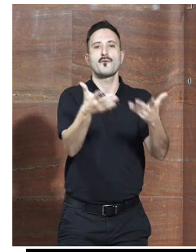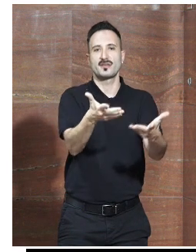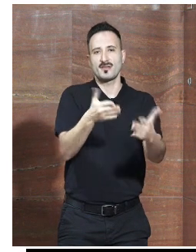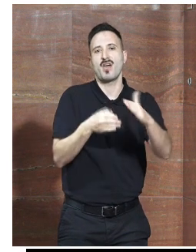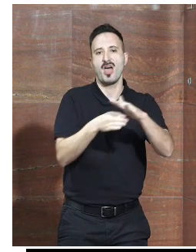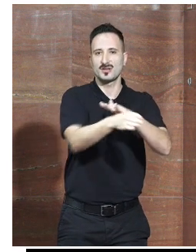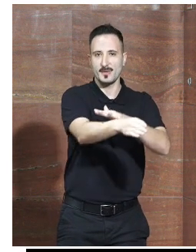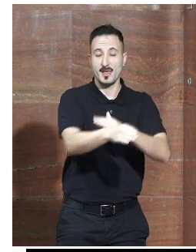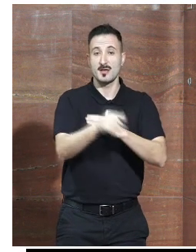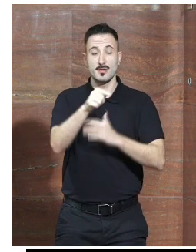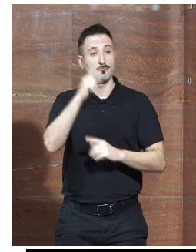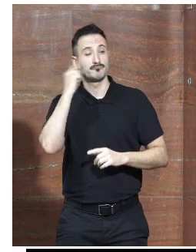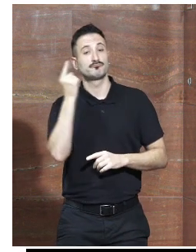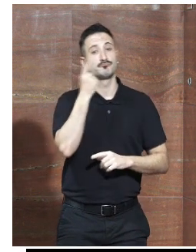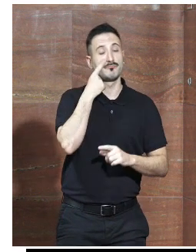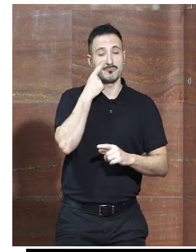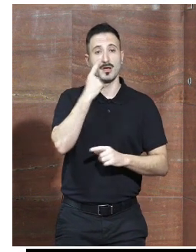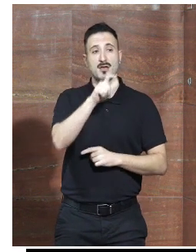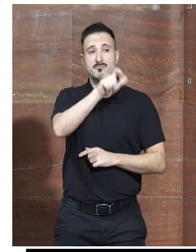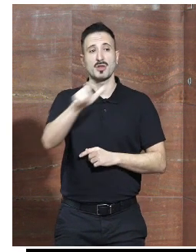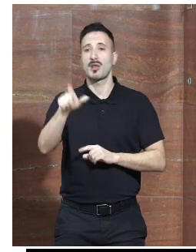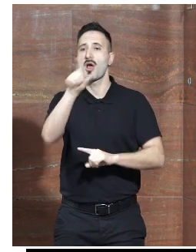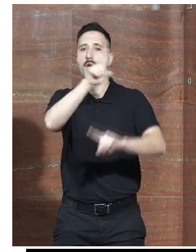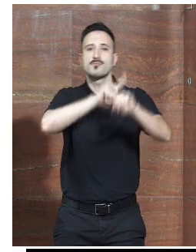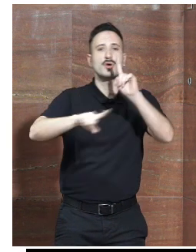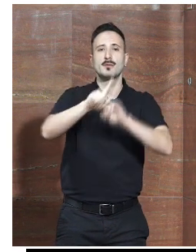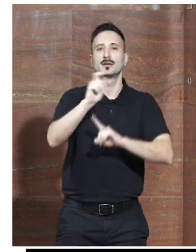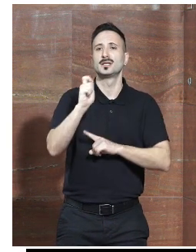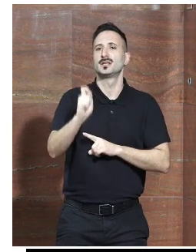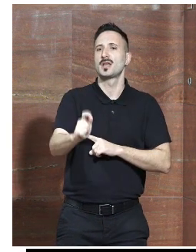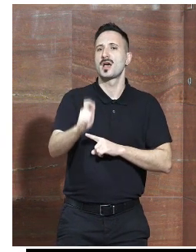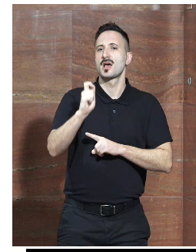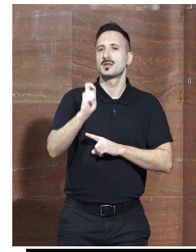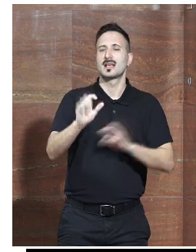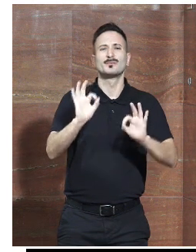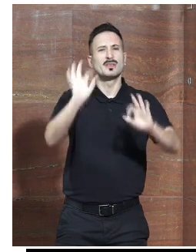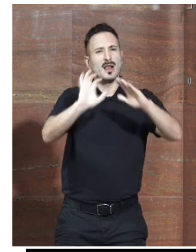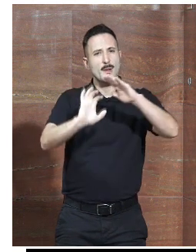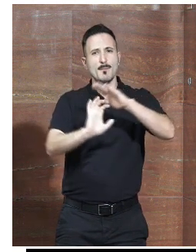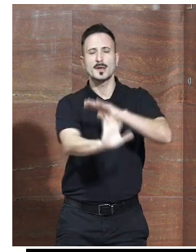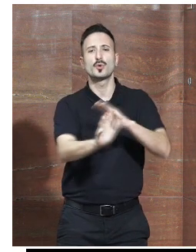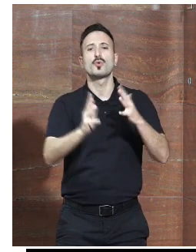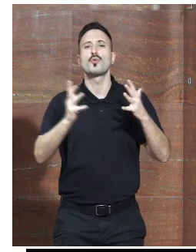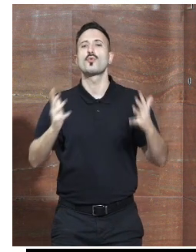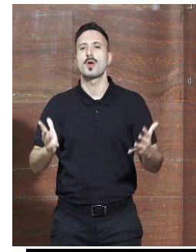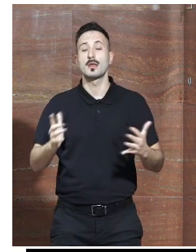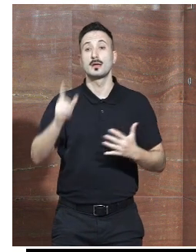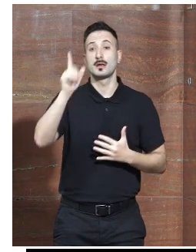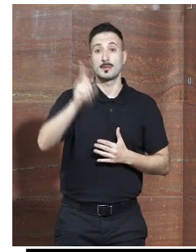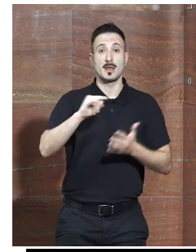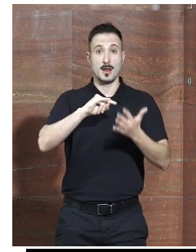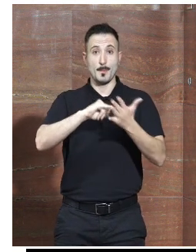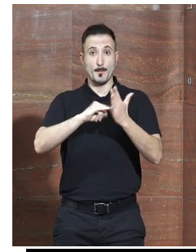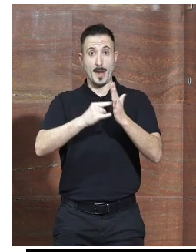Tenemos identificados cuáles son los problemas que nos encontramos dentro de, sobre todo en Metro, y tenemos un